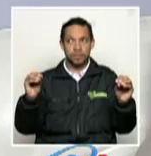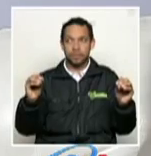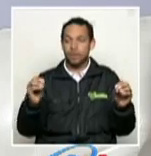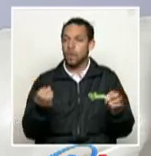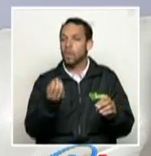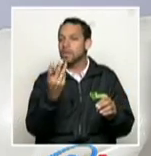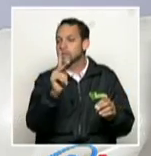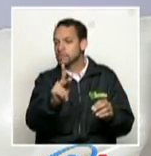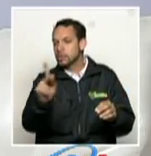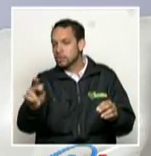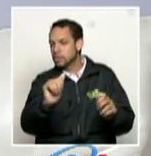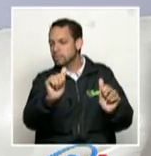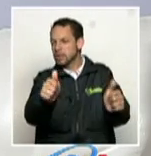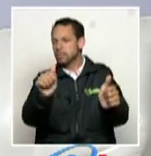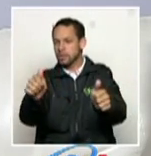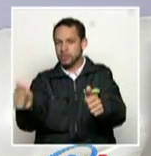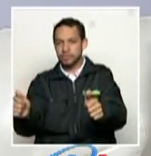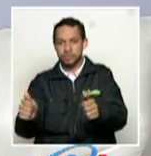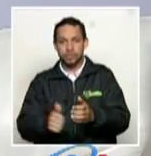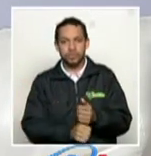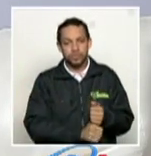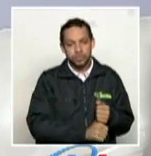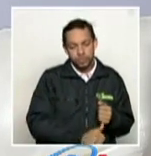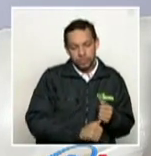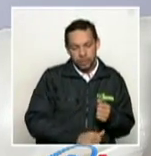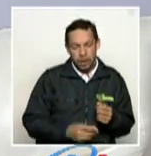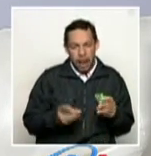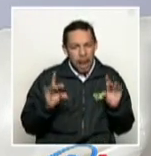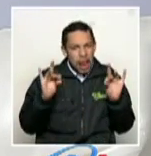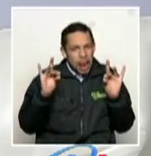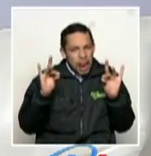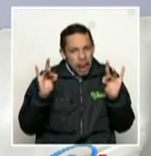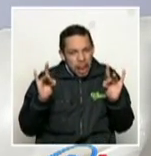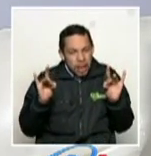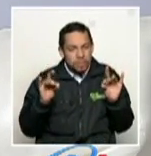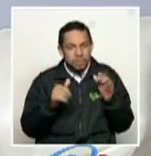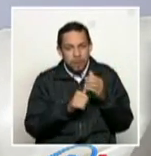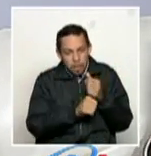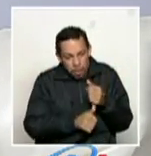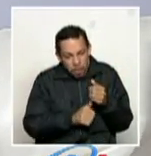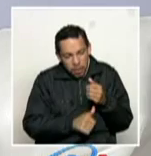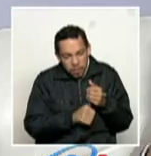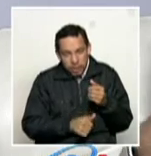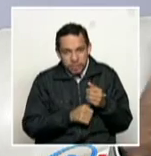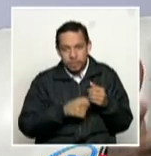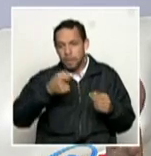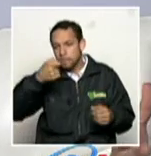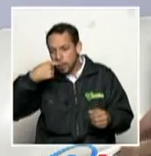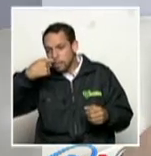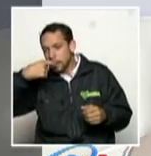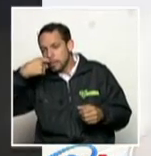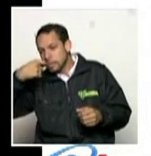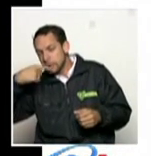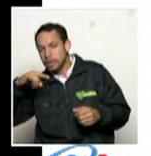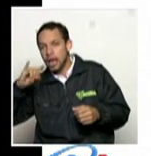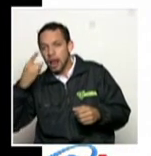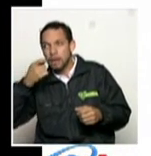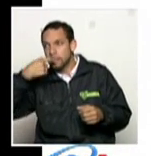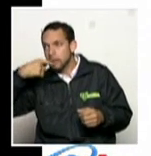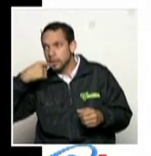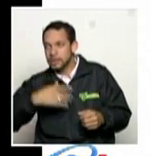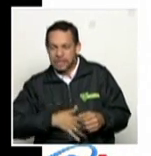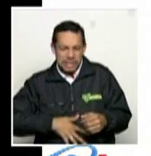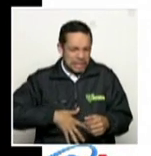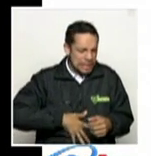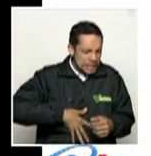¿cuántos de ustedes están con deposiciones con baba, con moco y empiezan a tomar y a tomar antiparasitarios sin saber qué